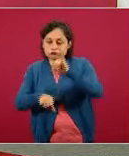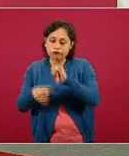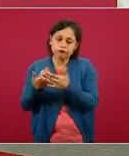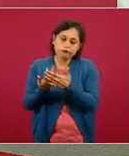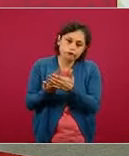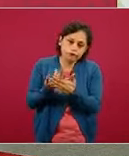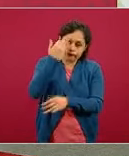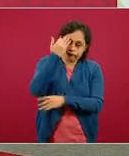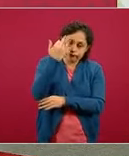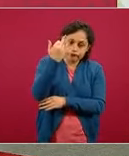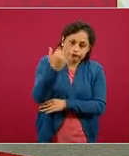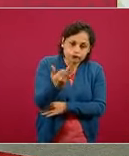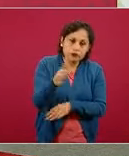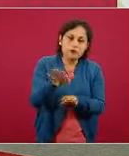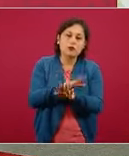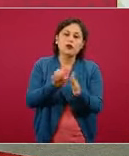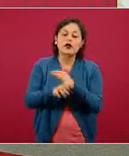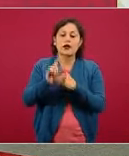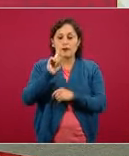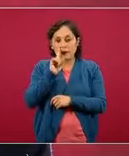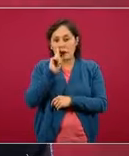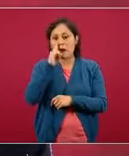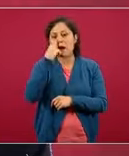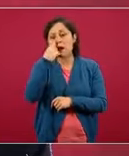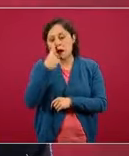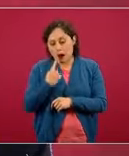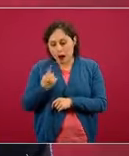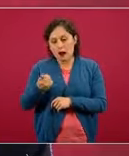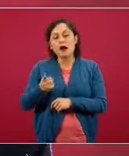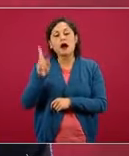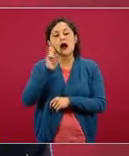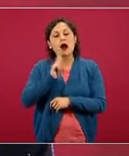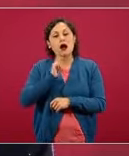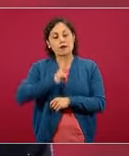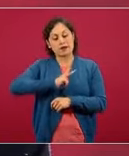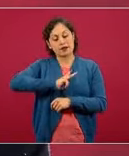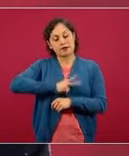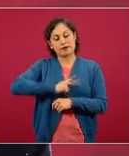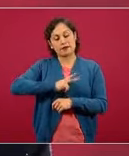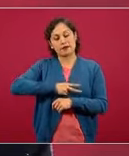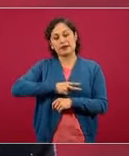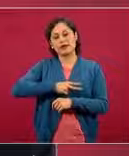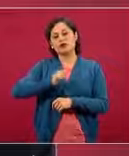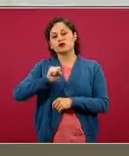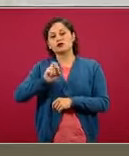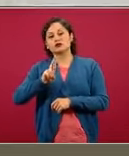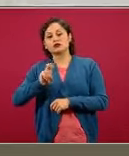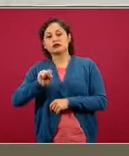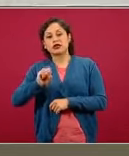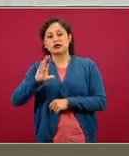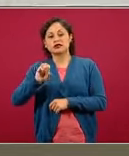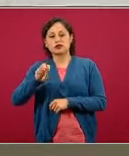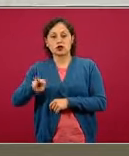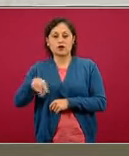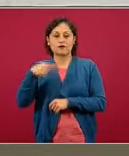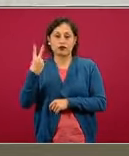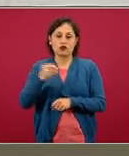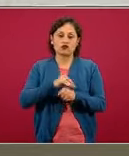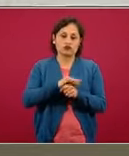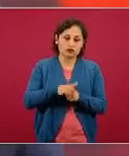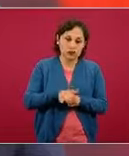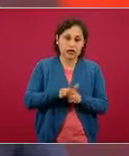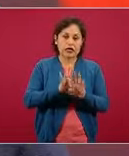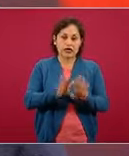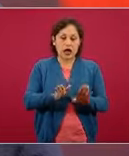muestra primero meterlo a un proceso de SARS-CoV-2, COVID-19 y luego tener que meterlo en otra máquina o en otro proceso